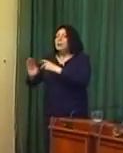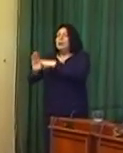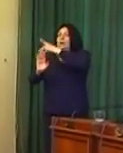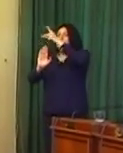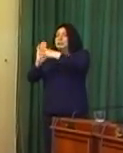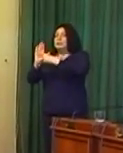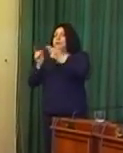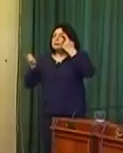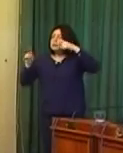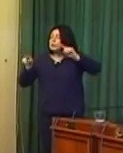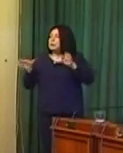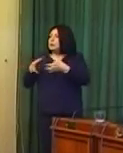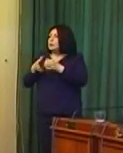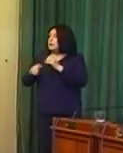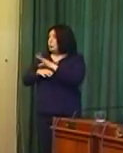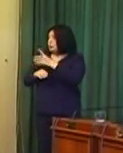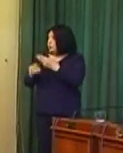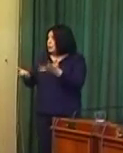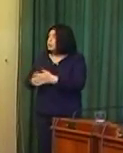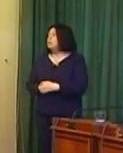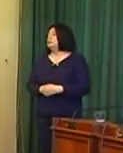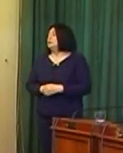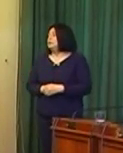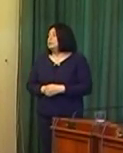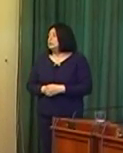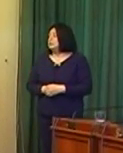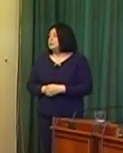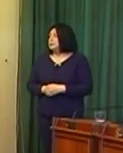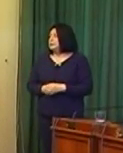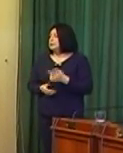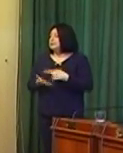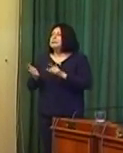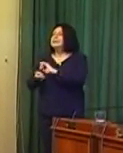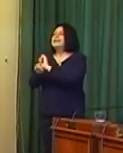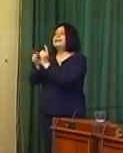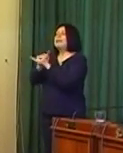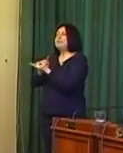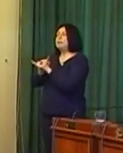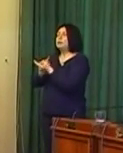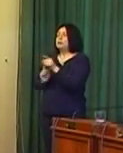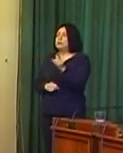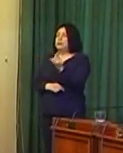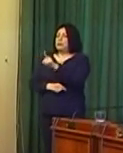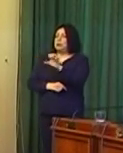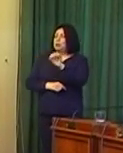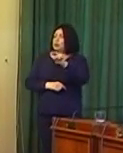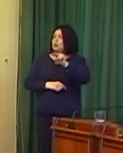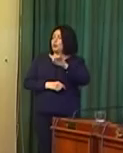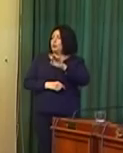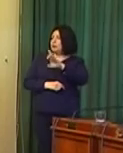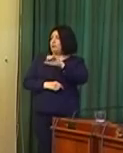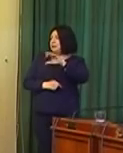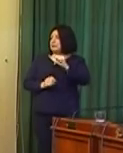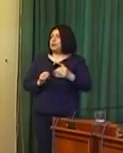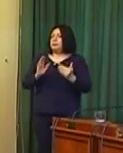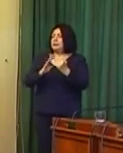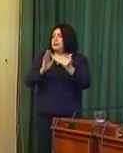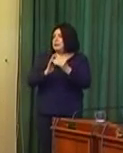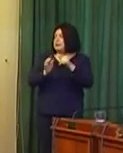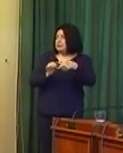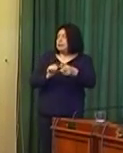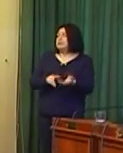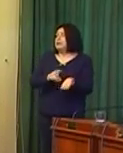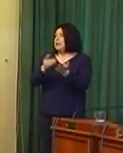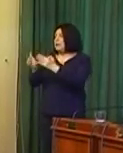Proyecto de acuerdo de Consejo mediante el cual se opina que la petición de cambio de zonificación de residencial de densidad media a